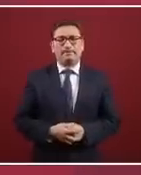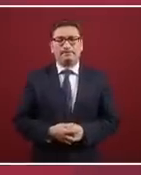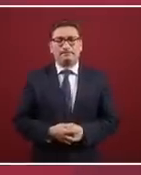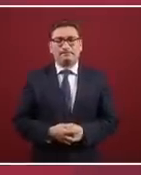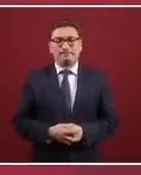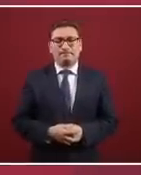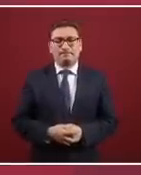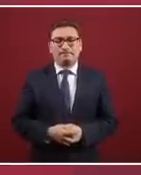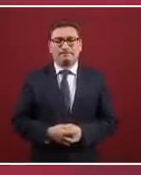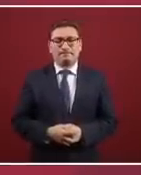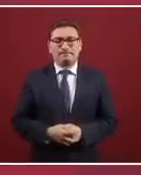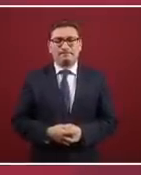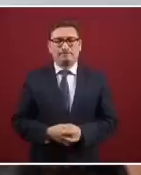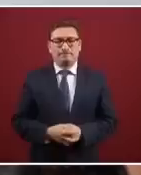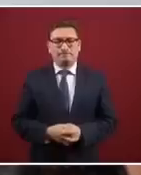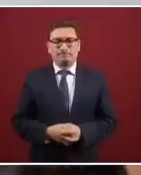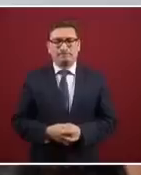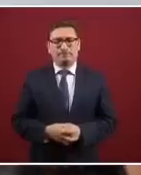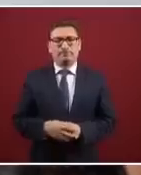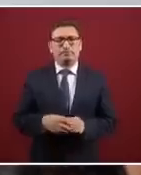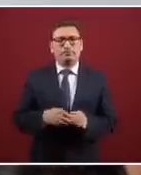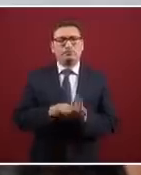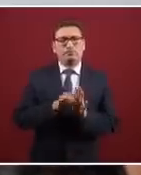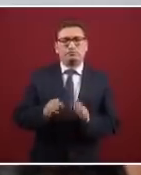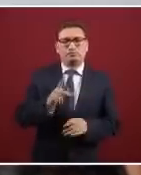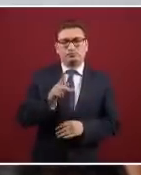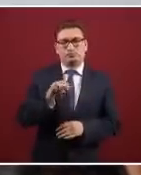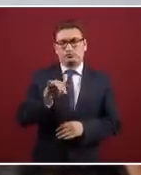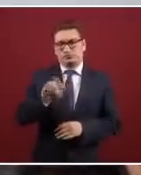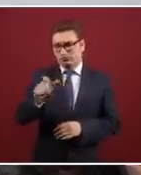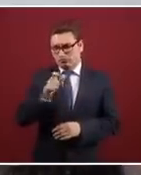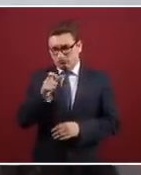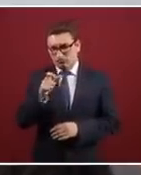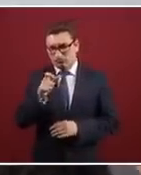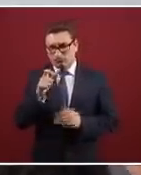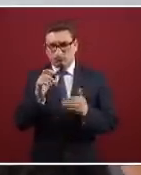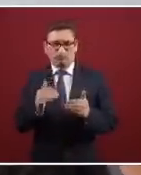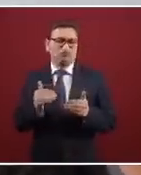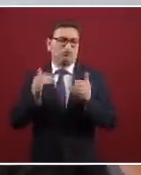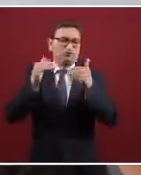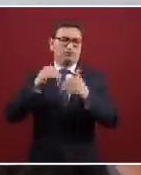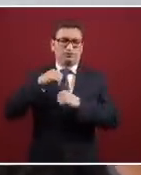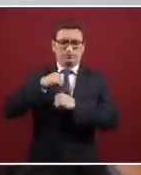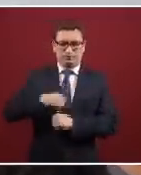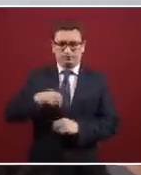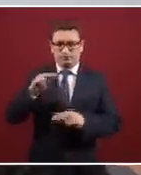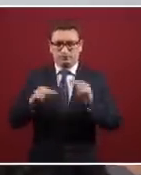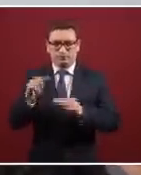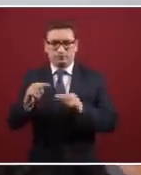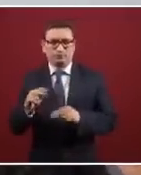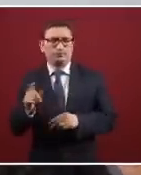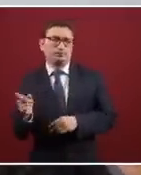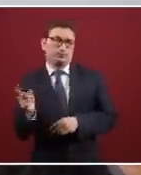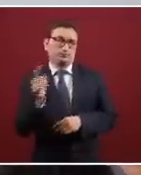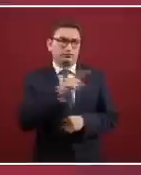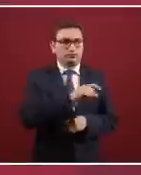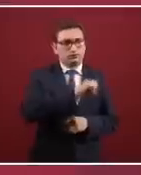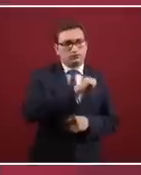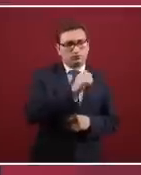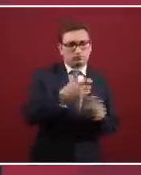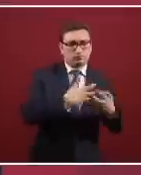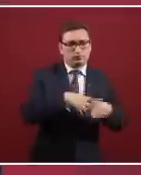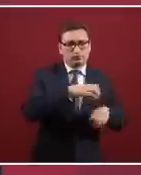Si eran funcionarios de Pemex del más alto nivel, a empresas petroleras privadas.